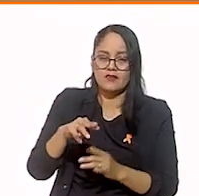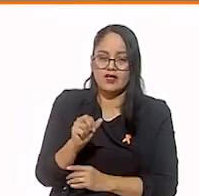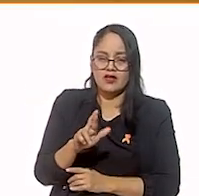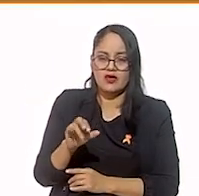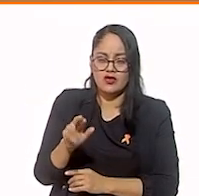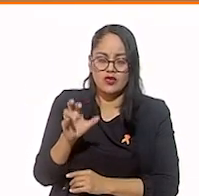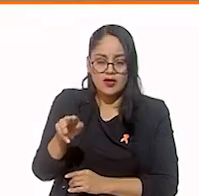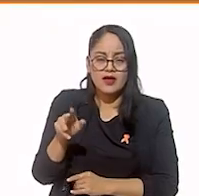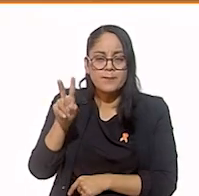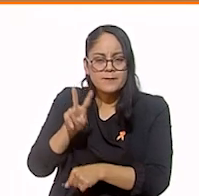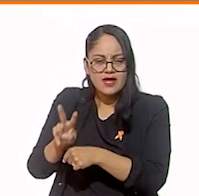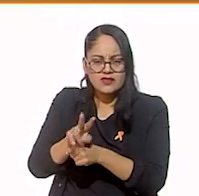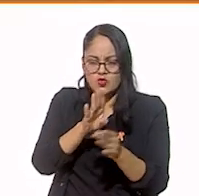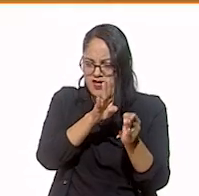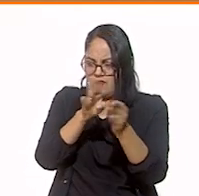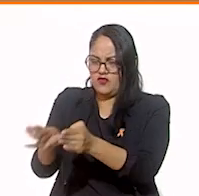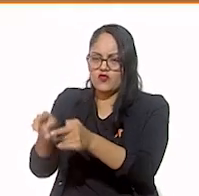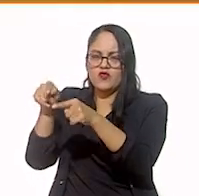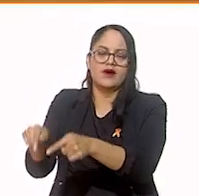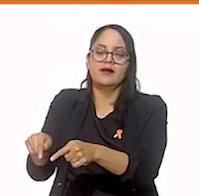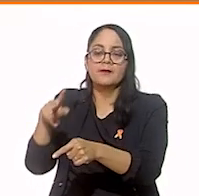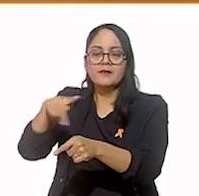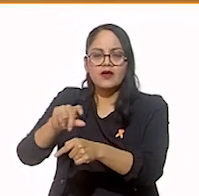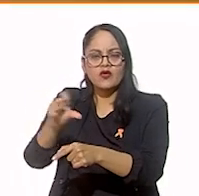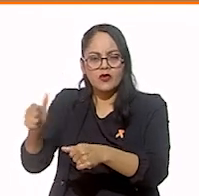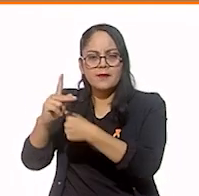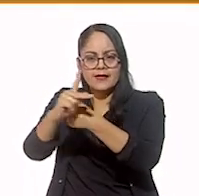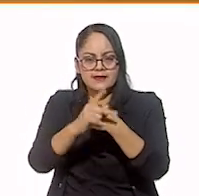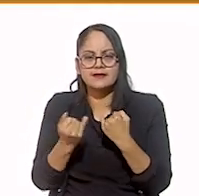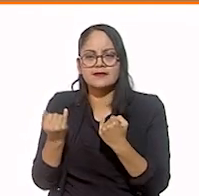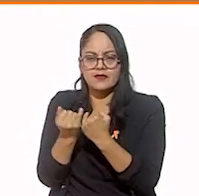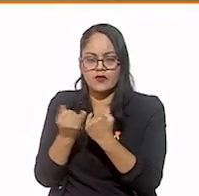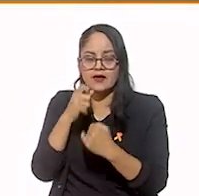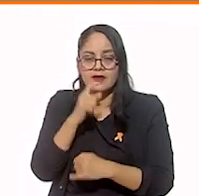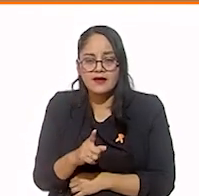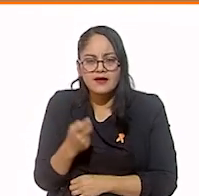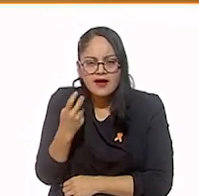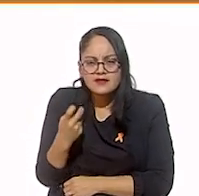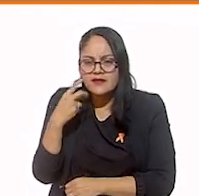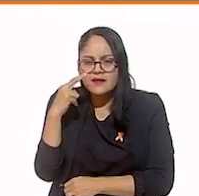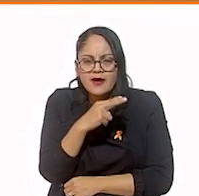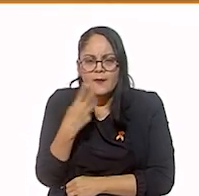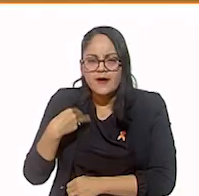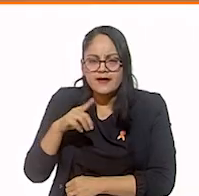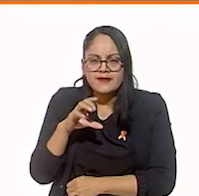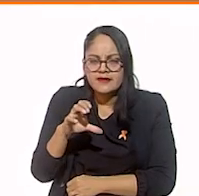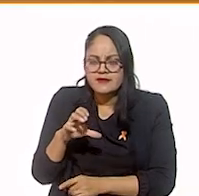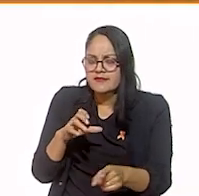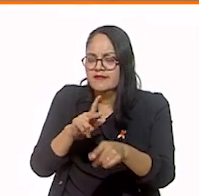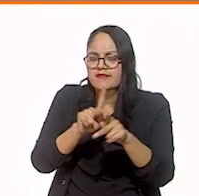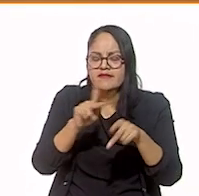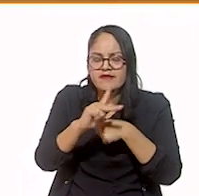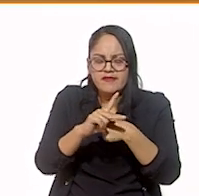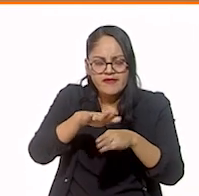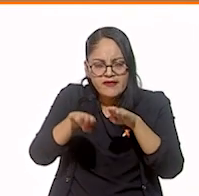como foco Venezuela, pero que, que aborda también otros países de la región, que no son vistos por Washington como países dóciles, como